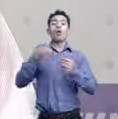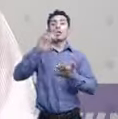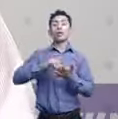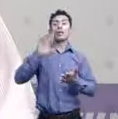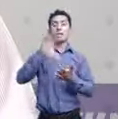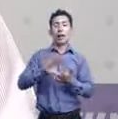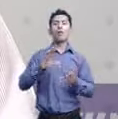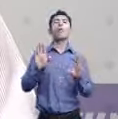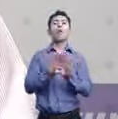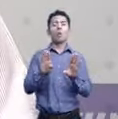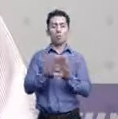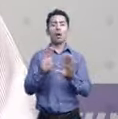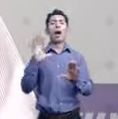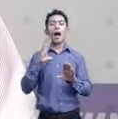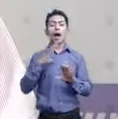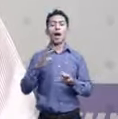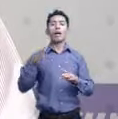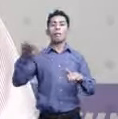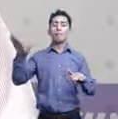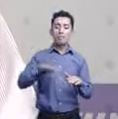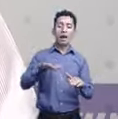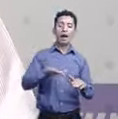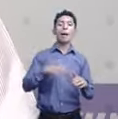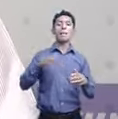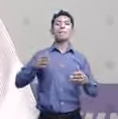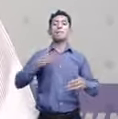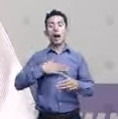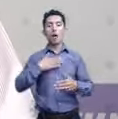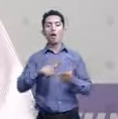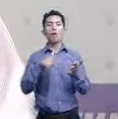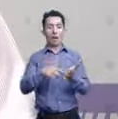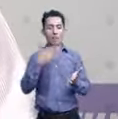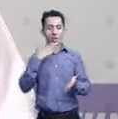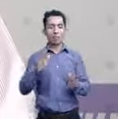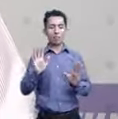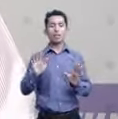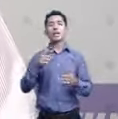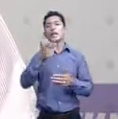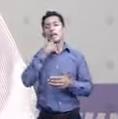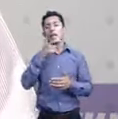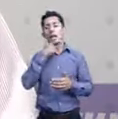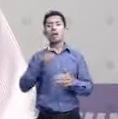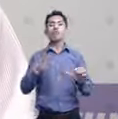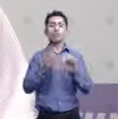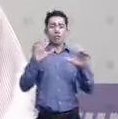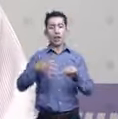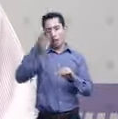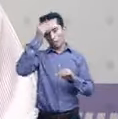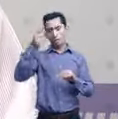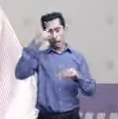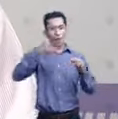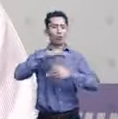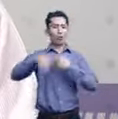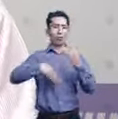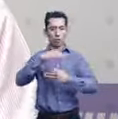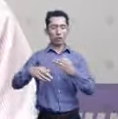discapacidad mediante la adecuación de rampas, baños y espacios adecuados. Inglés y computación para